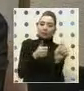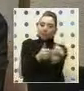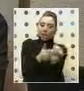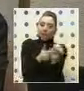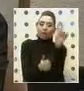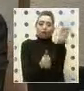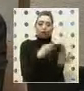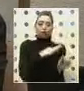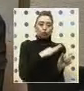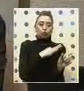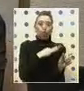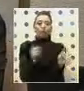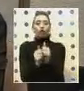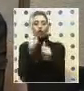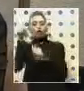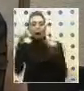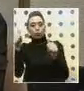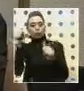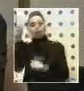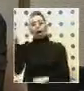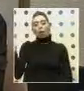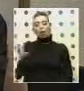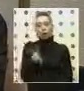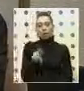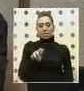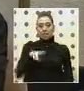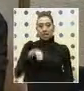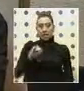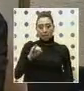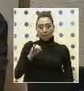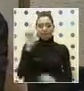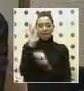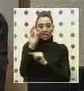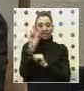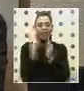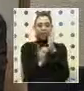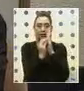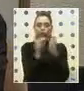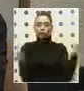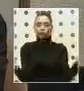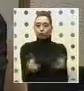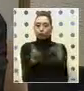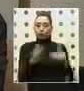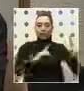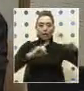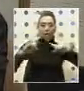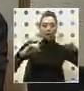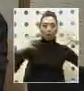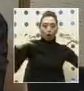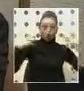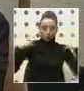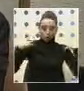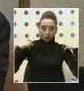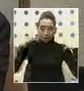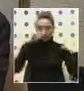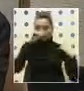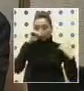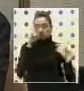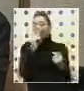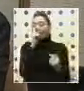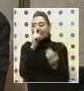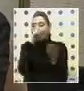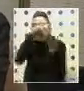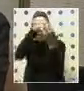Así obtendremos un Ceremia de Energía que desarrolle, fomente y coordine con mayor intensidad en